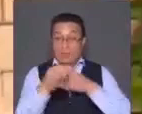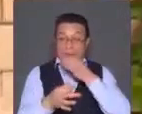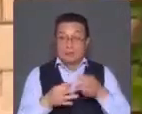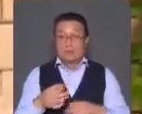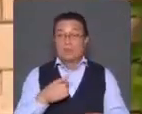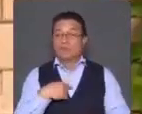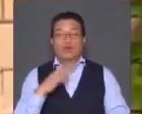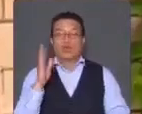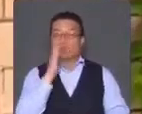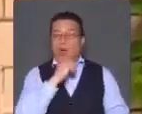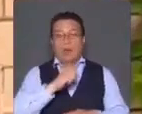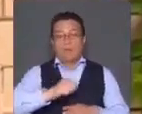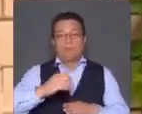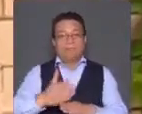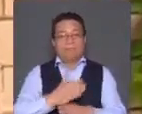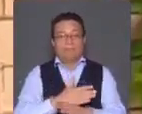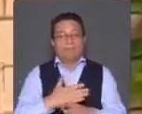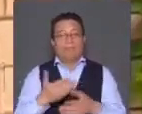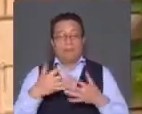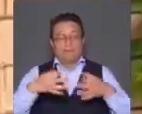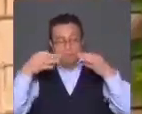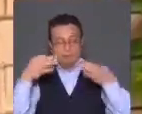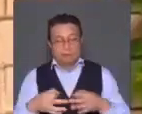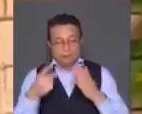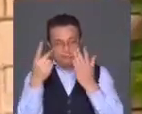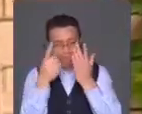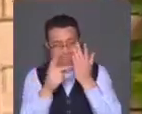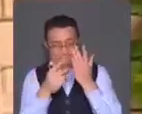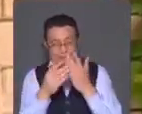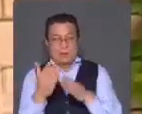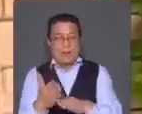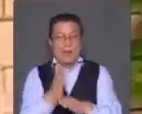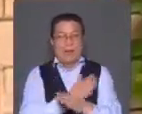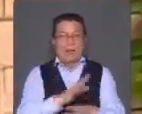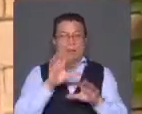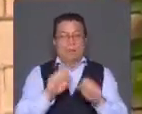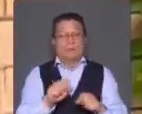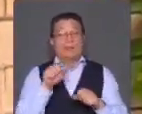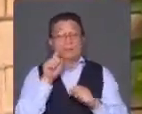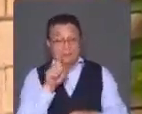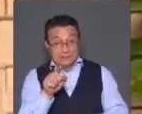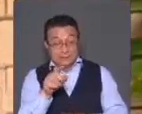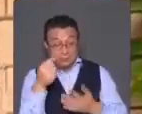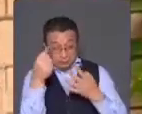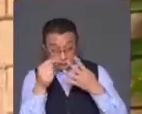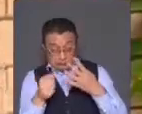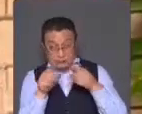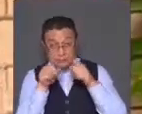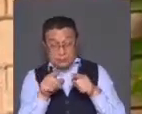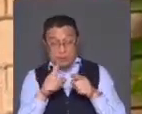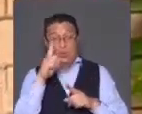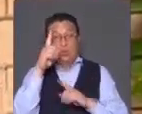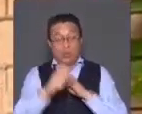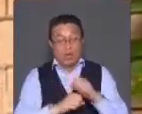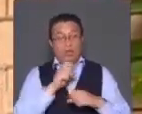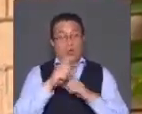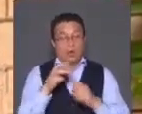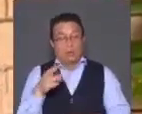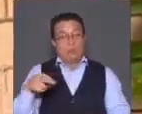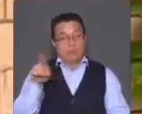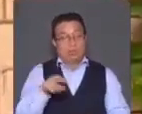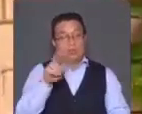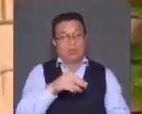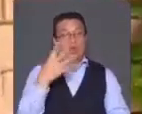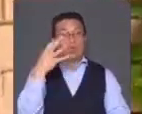una prevención primaria más eficaz que el diagnóstico precoz. El diagnóstico precoz que se realiza en forma anual y rutinaria a partir de los